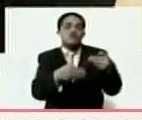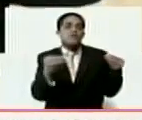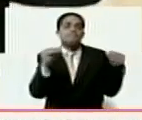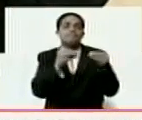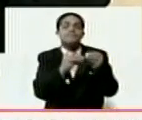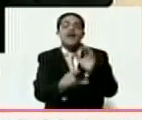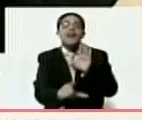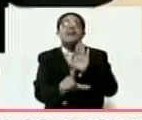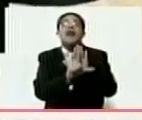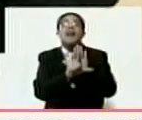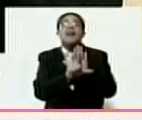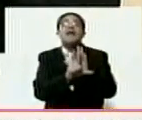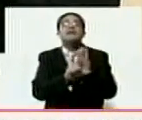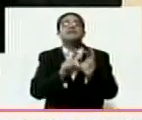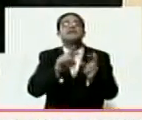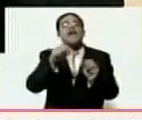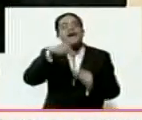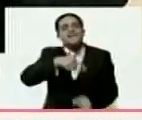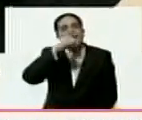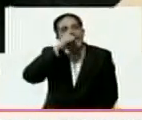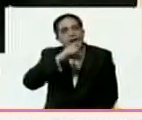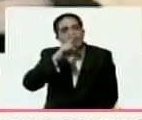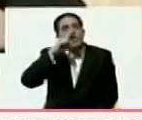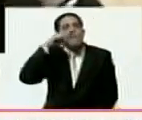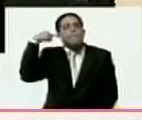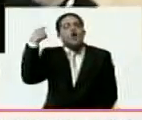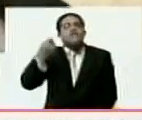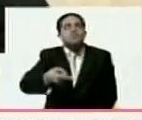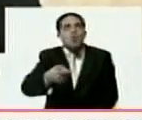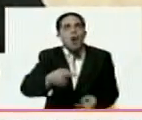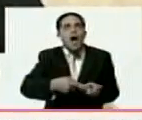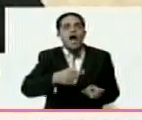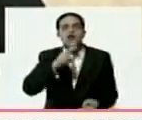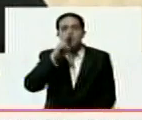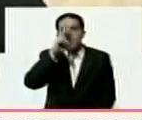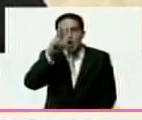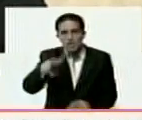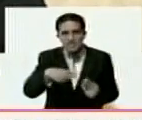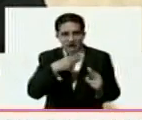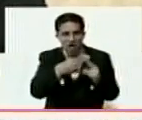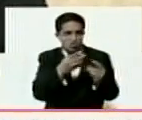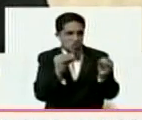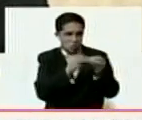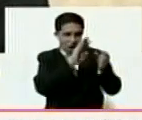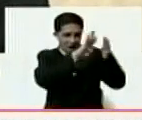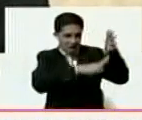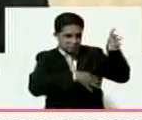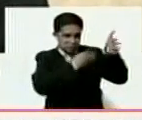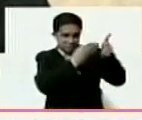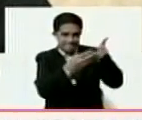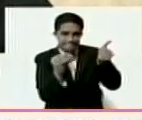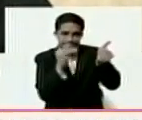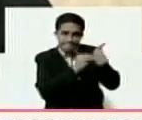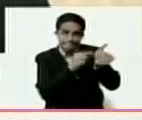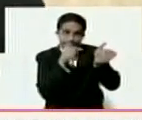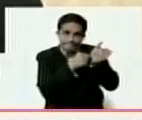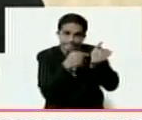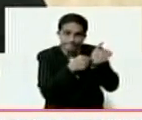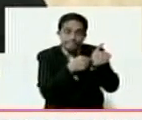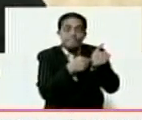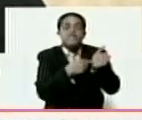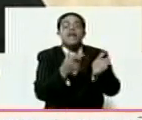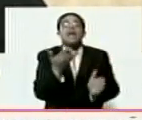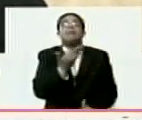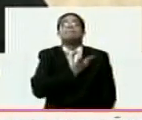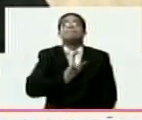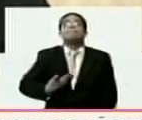este año y el año que viene y el año posterior, tal como lo marca el cronograma electoral venezolano. El presidente Maduro